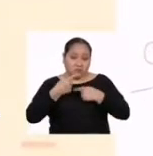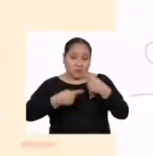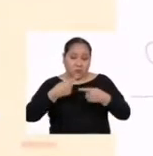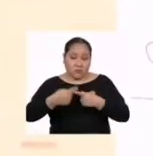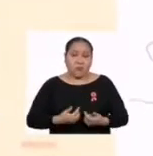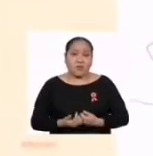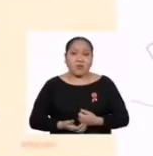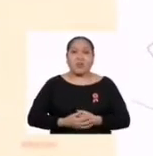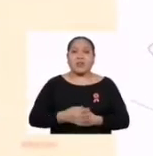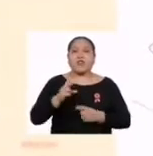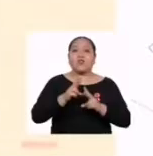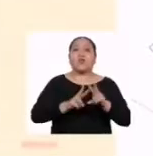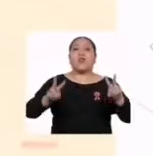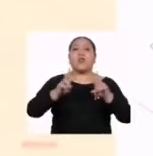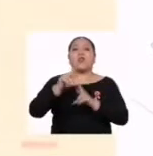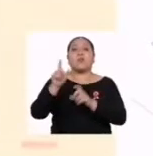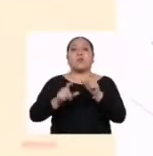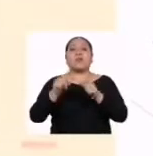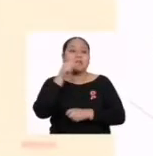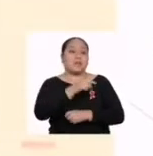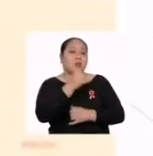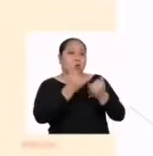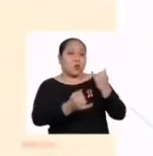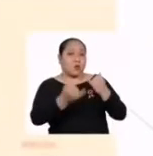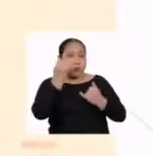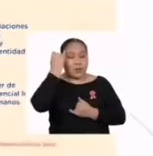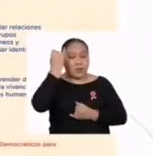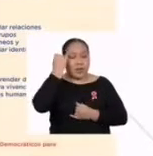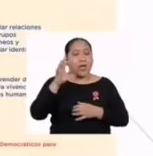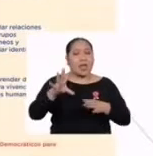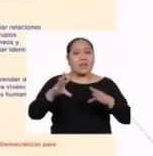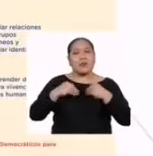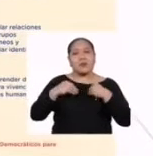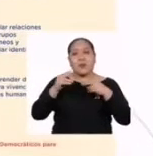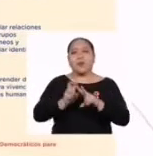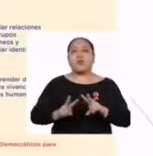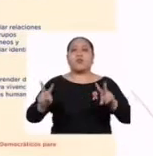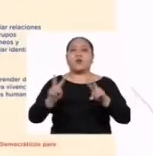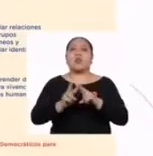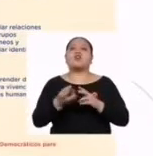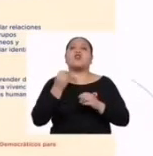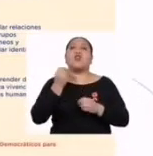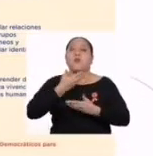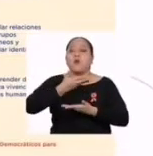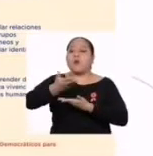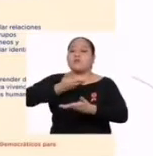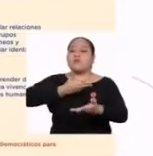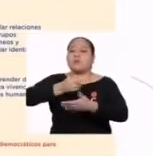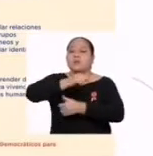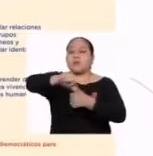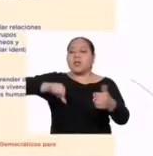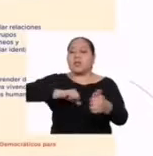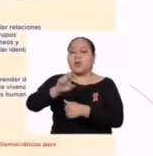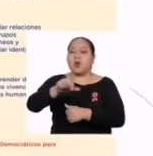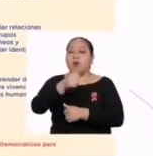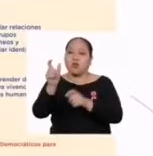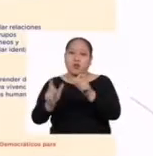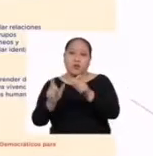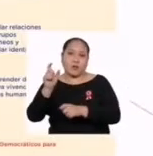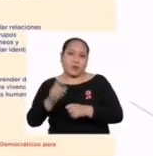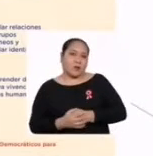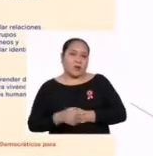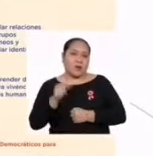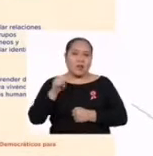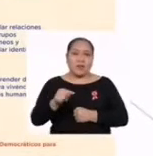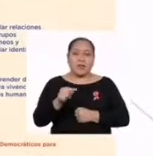humanos. Esta última idea significa que tomamos conciencia de los valores a través de las interacciones que establecemos con los otros, a través